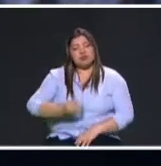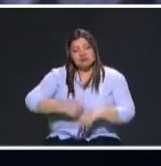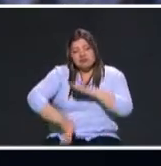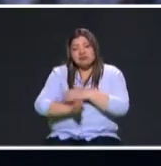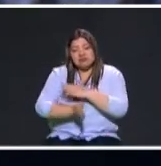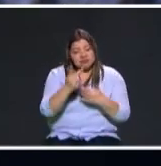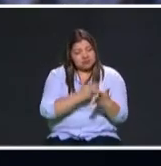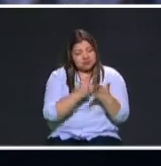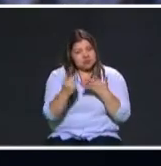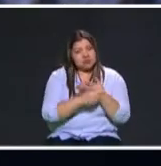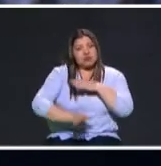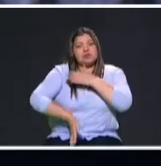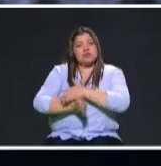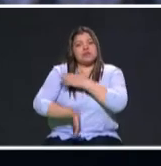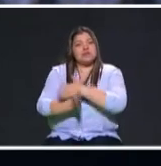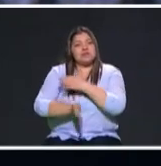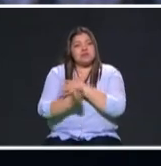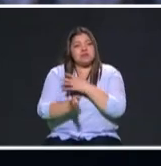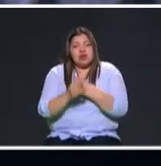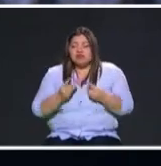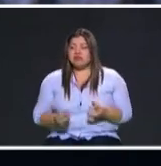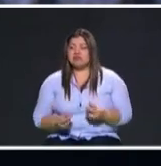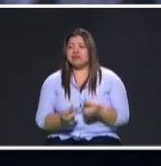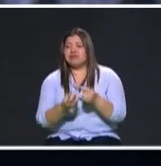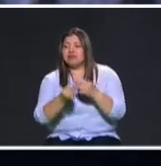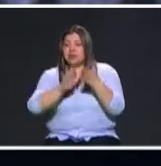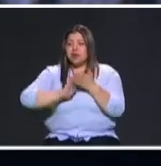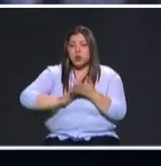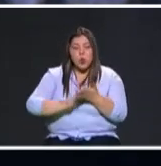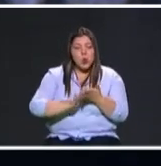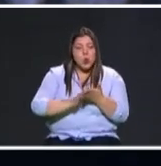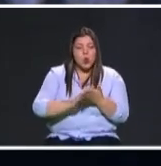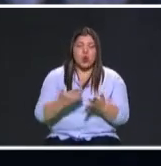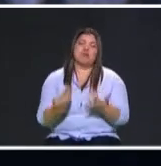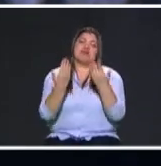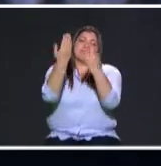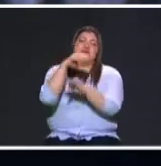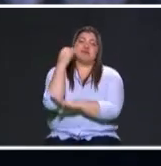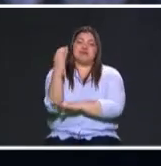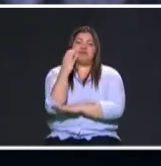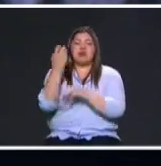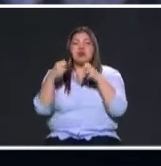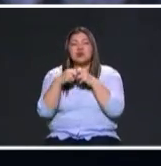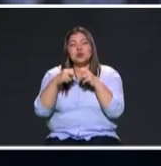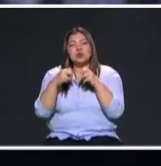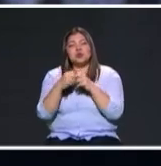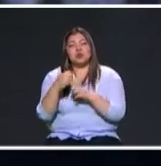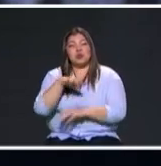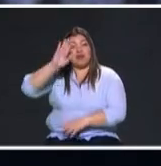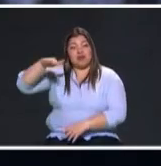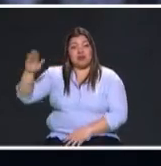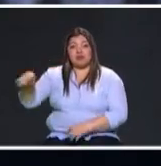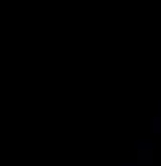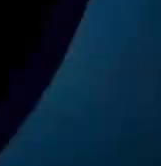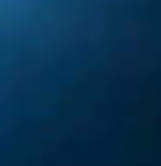avance y que a la mayor velocidad esté funcionando para el bien de colombia su seguridad energética de medellín y antioquia de sus recursos